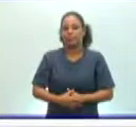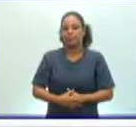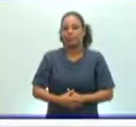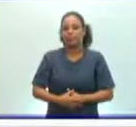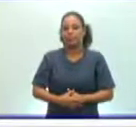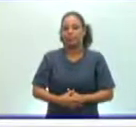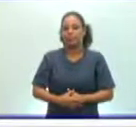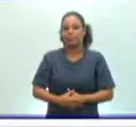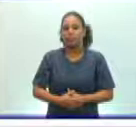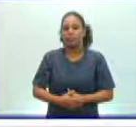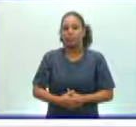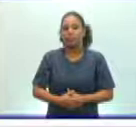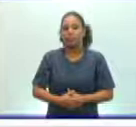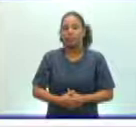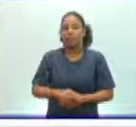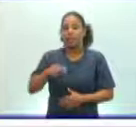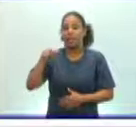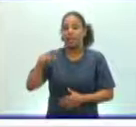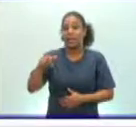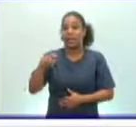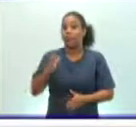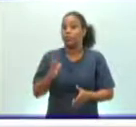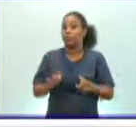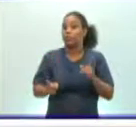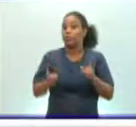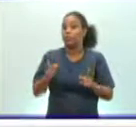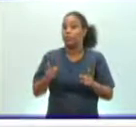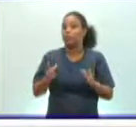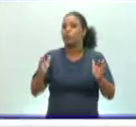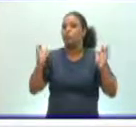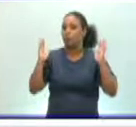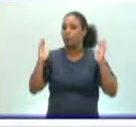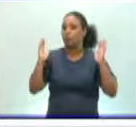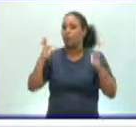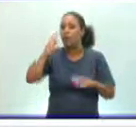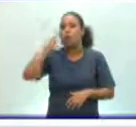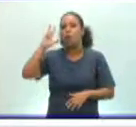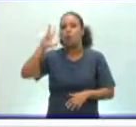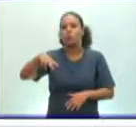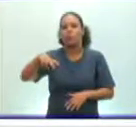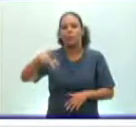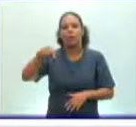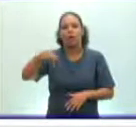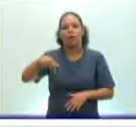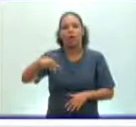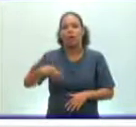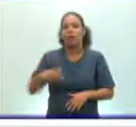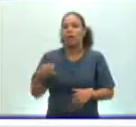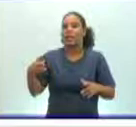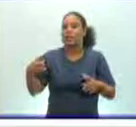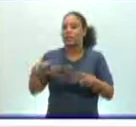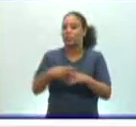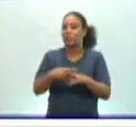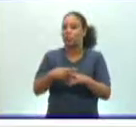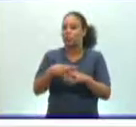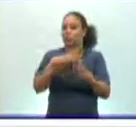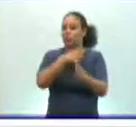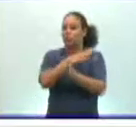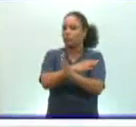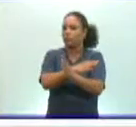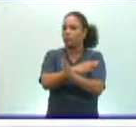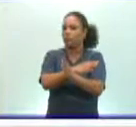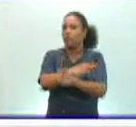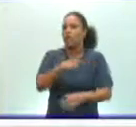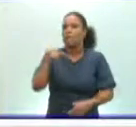Estos segmentos son paralelos. Observa ahora que las semirrectas se cortan en el punto